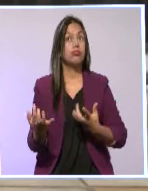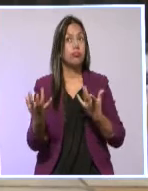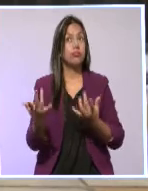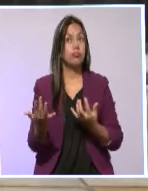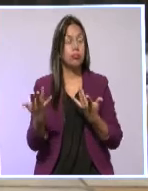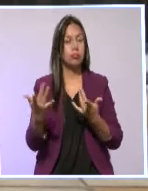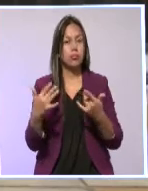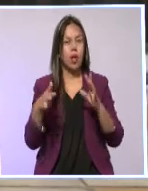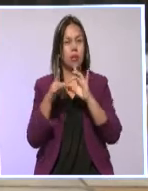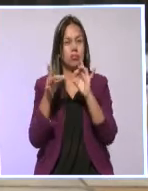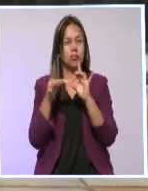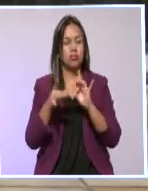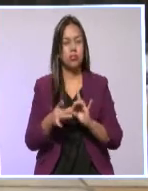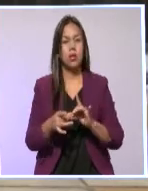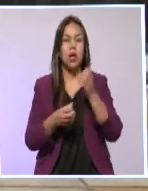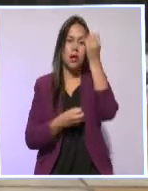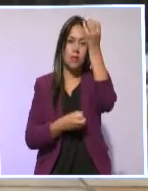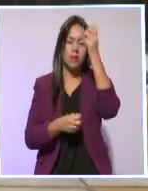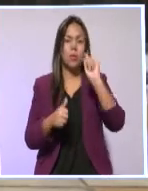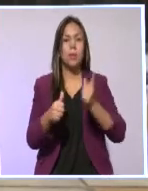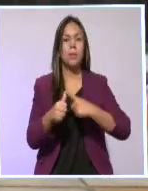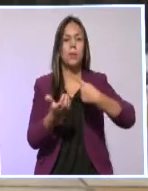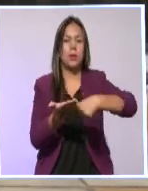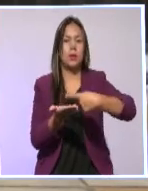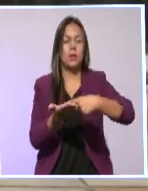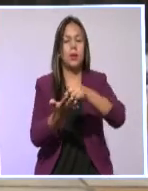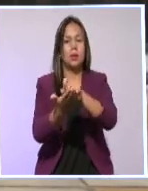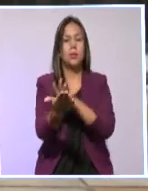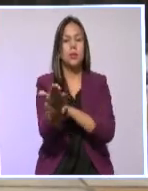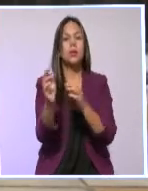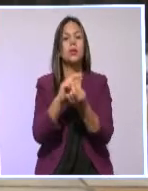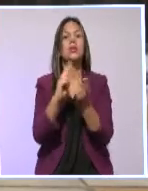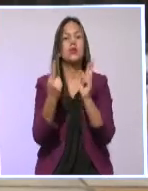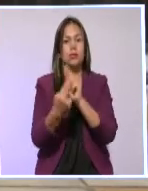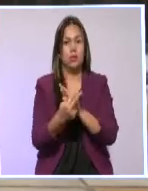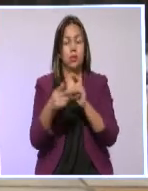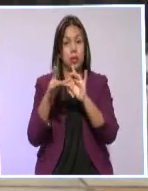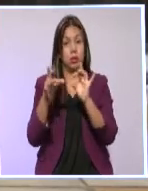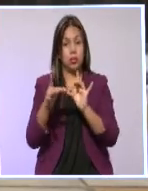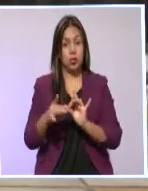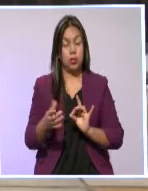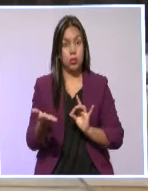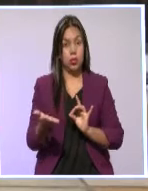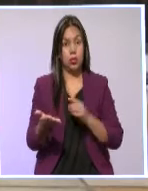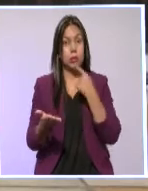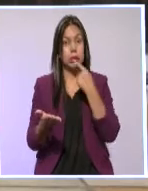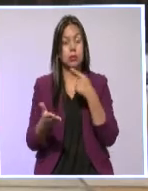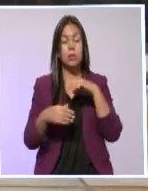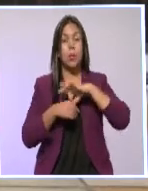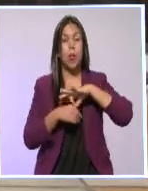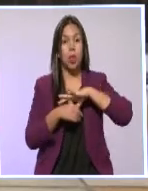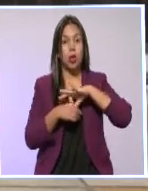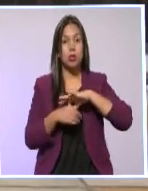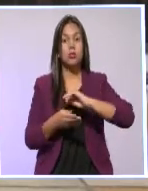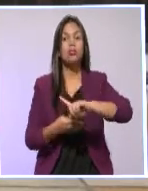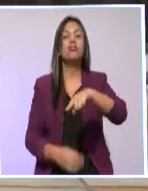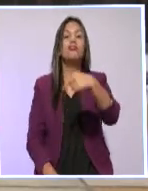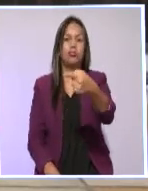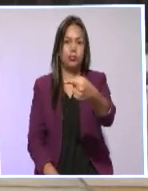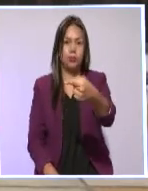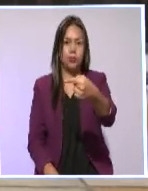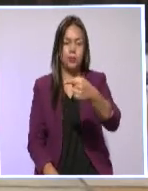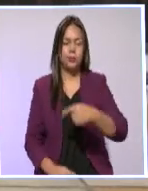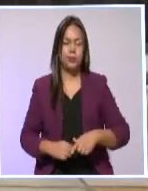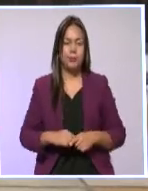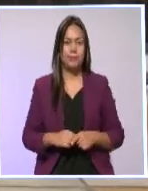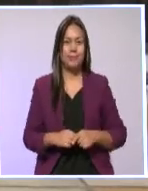a elaborar el informe para primer debate de este proyecto de reformas. El documento sería sometido a votación la próxima semana.